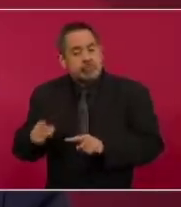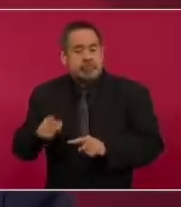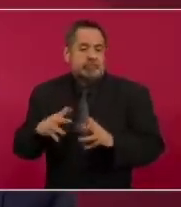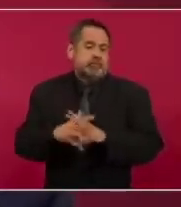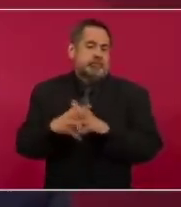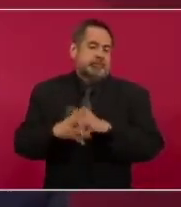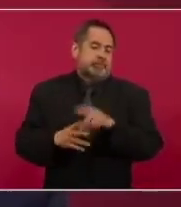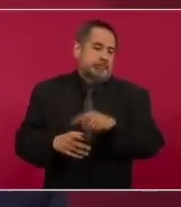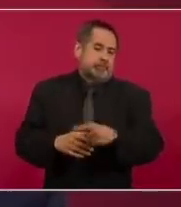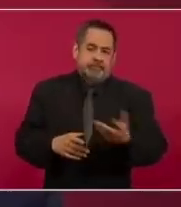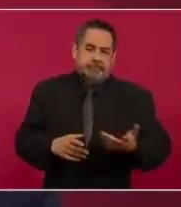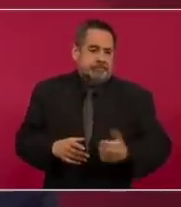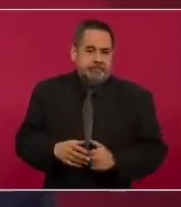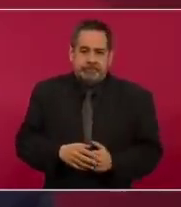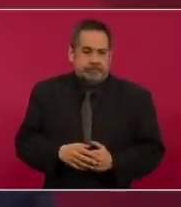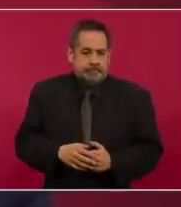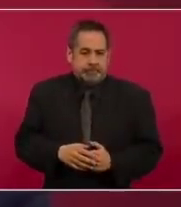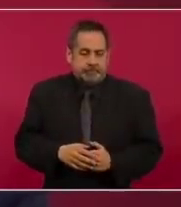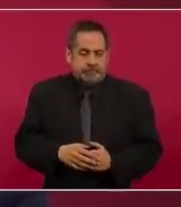Y desde luego